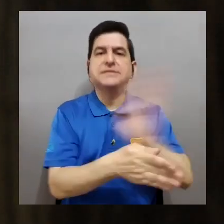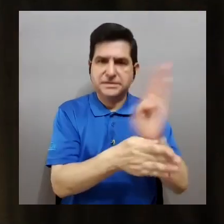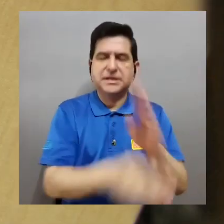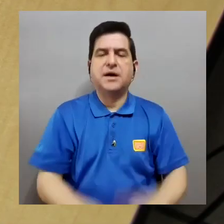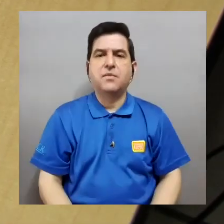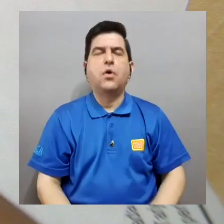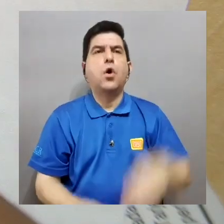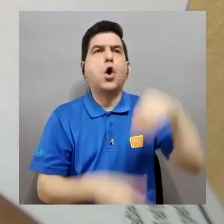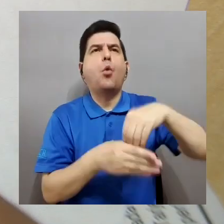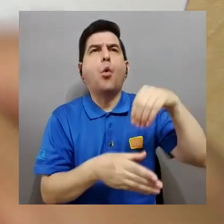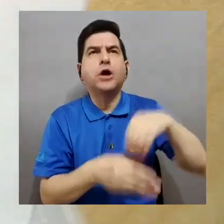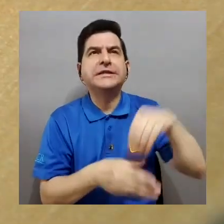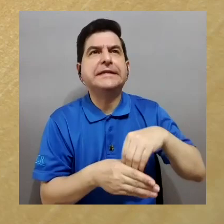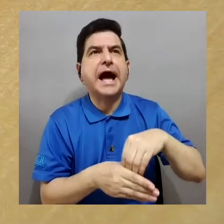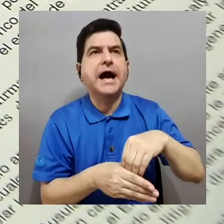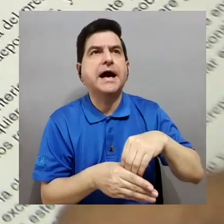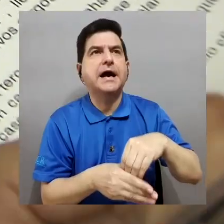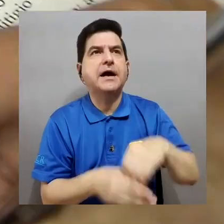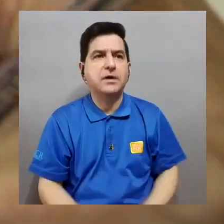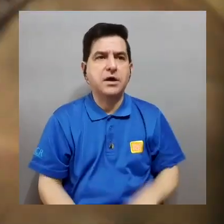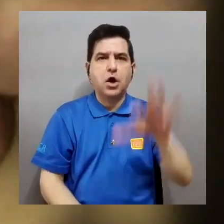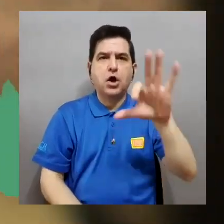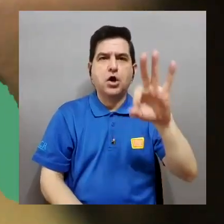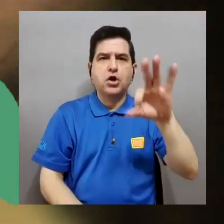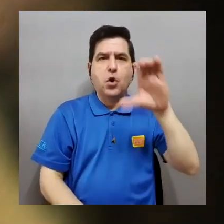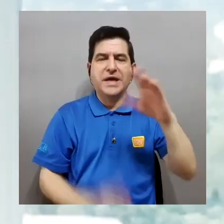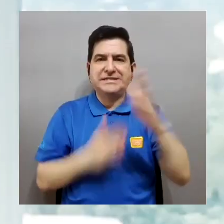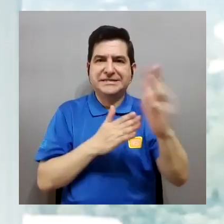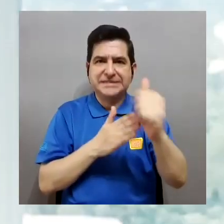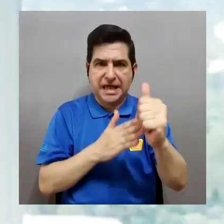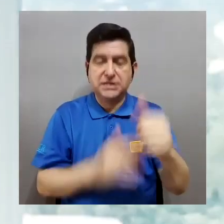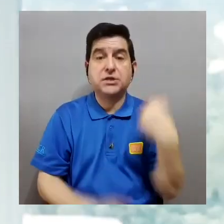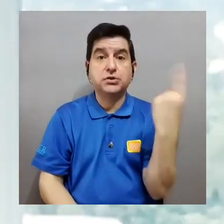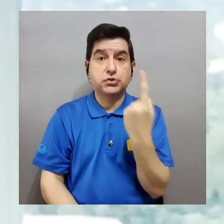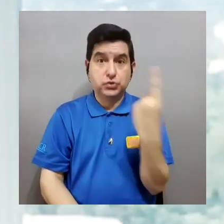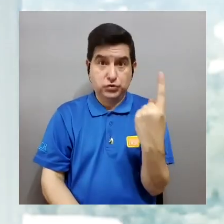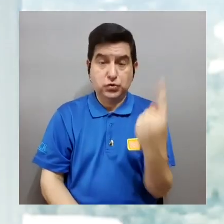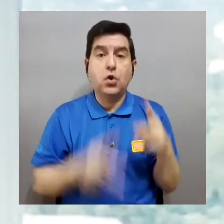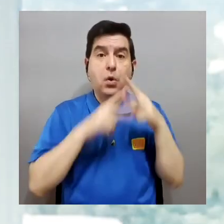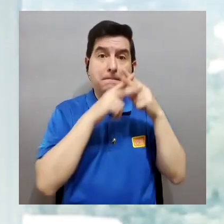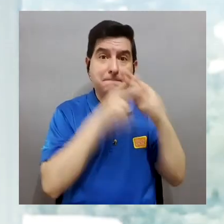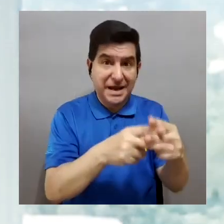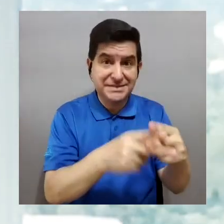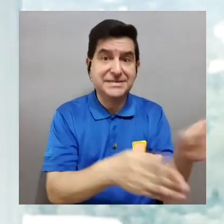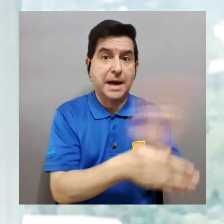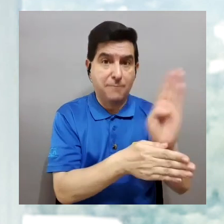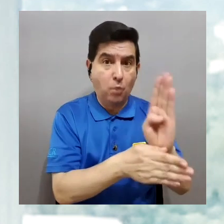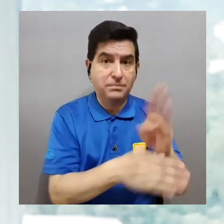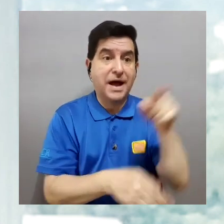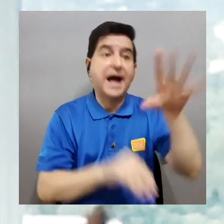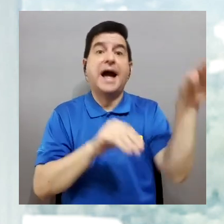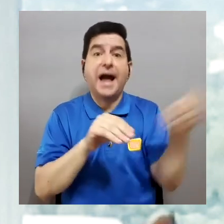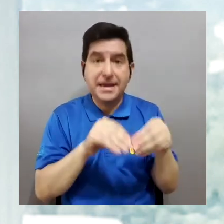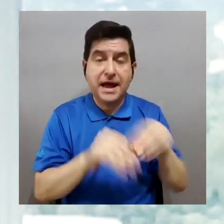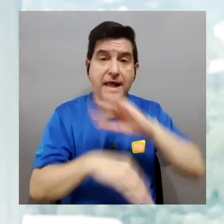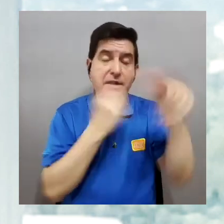en el banco. La cuota aproximadamente anda como unos $900. Solo el préstamo con el banco, a